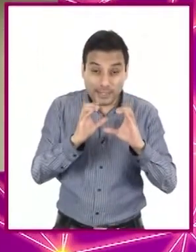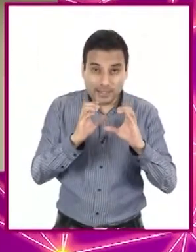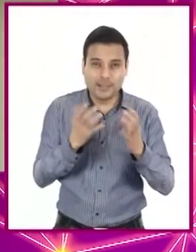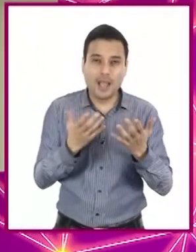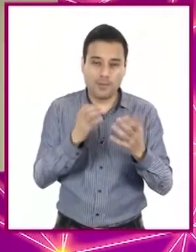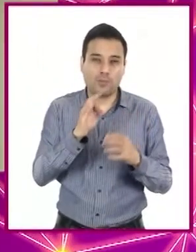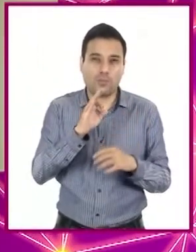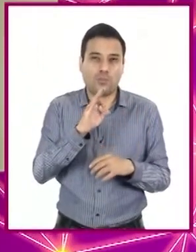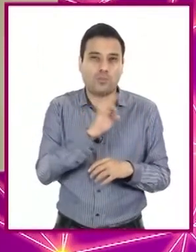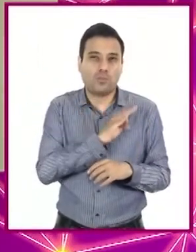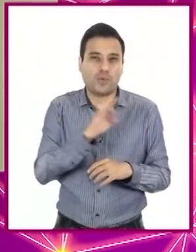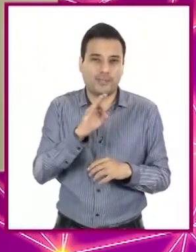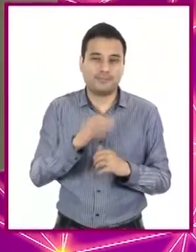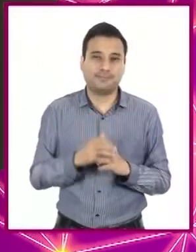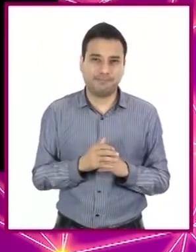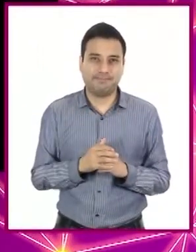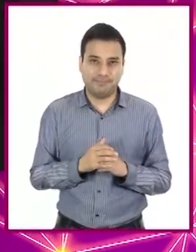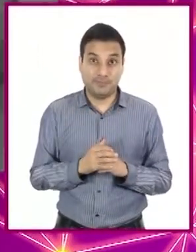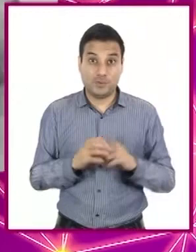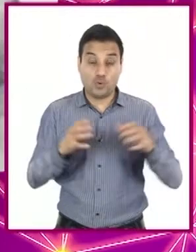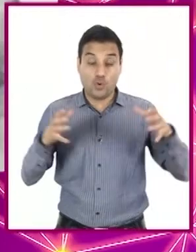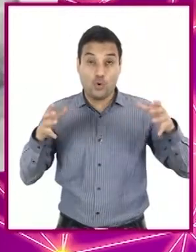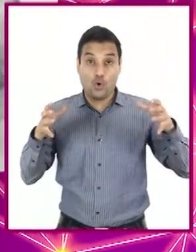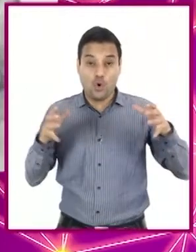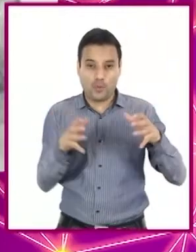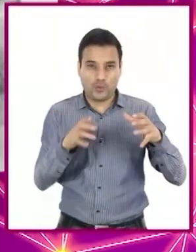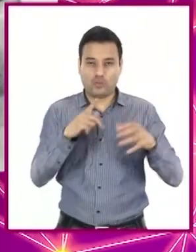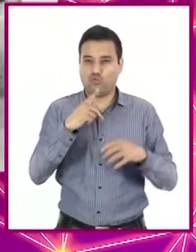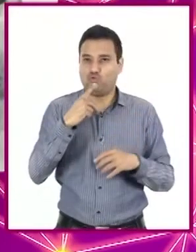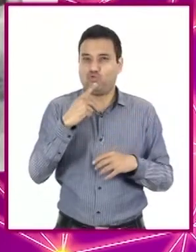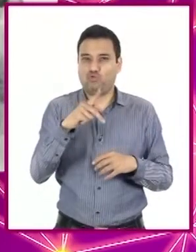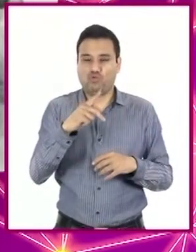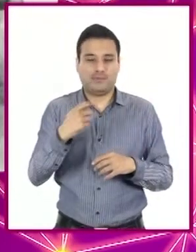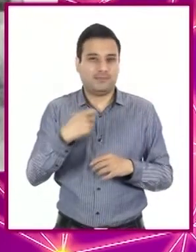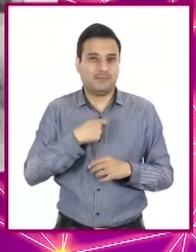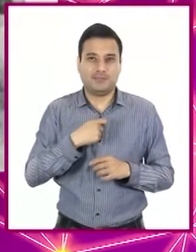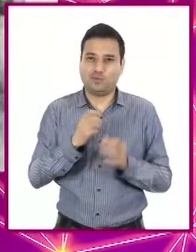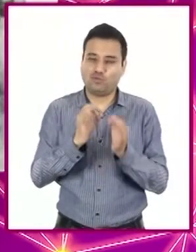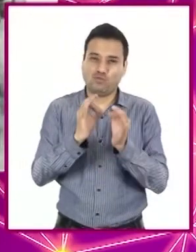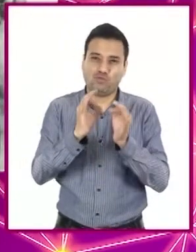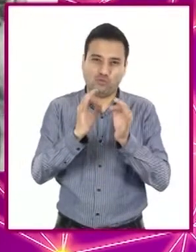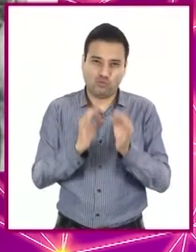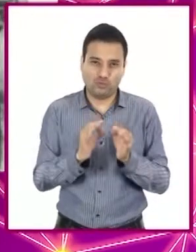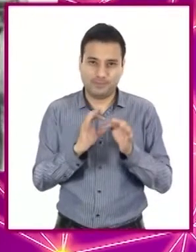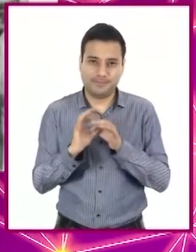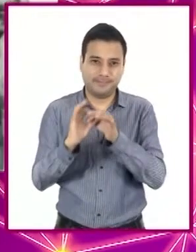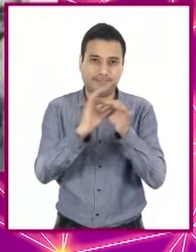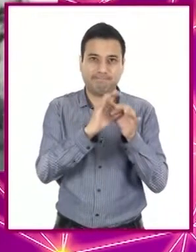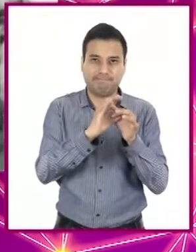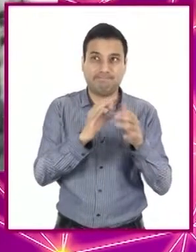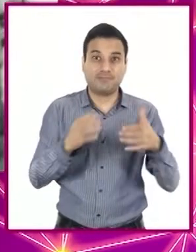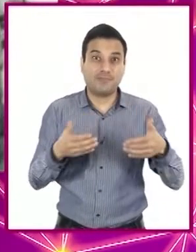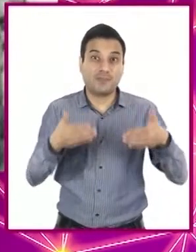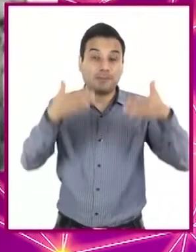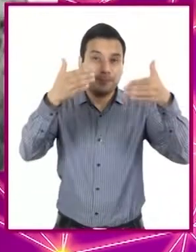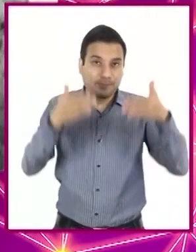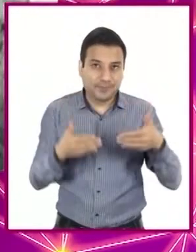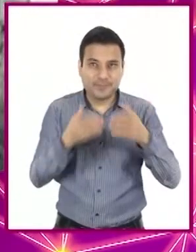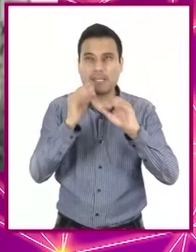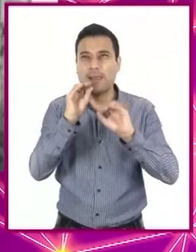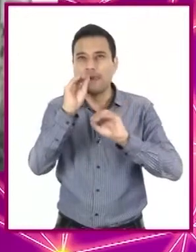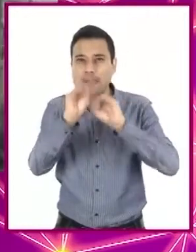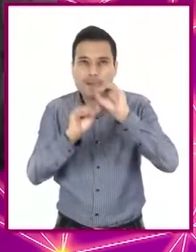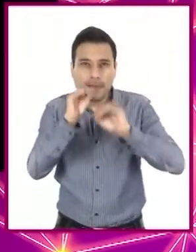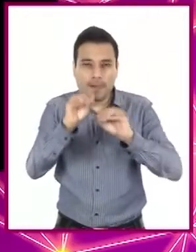la impresión de la personalidad propia de la comunidad y que estos se vean revitalizados tanto en sus fachadas como en su función de espacio de